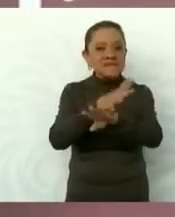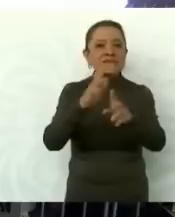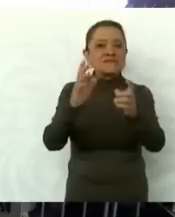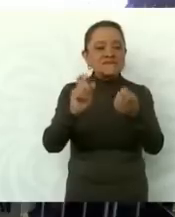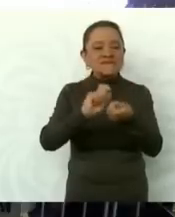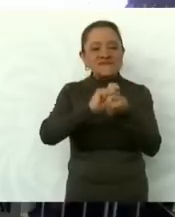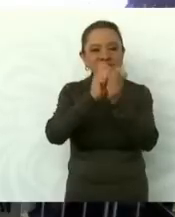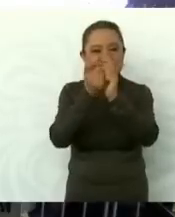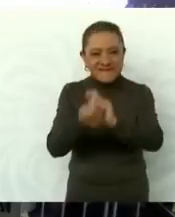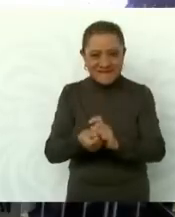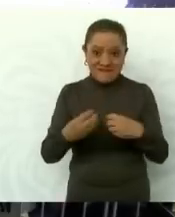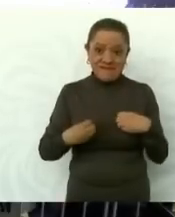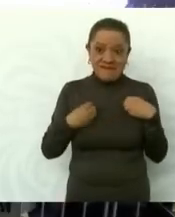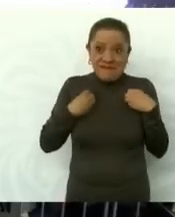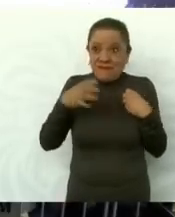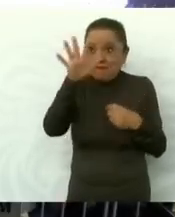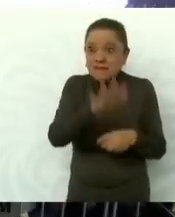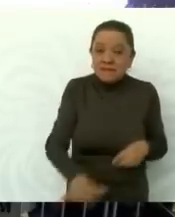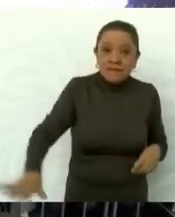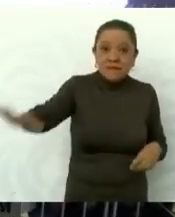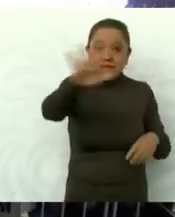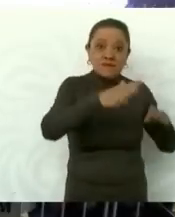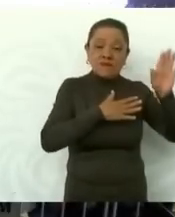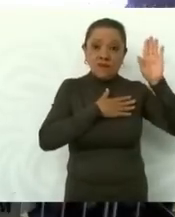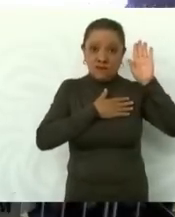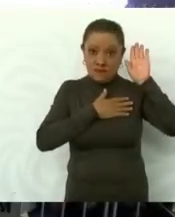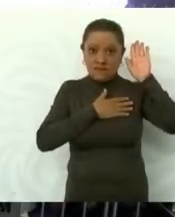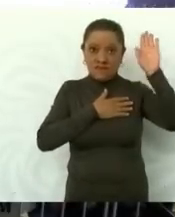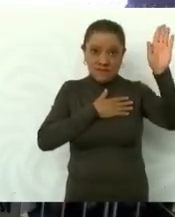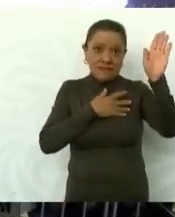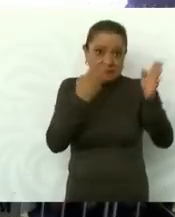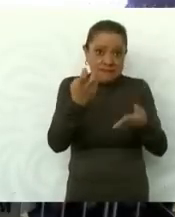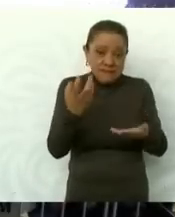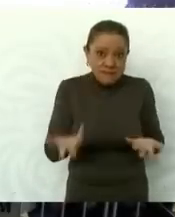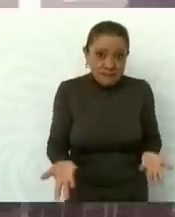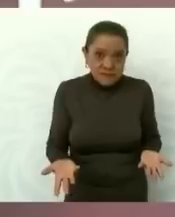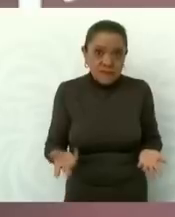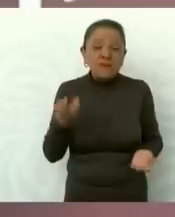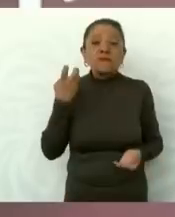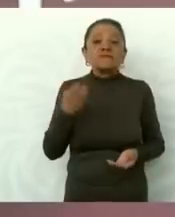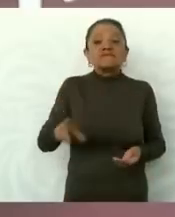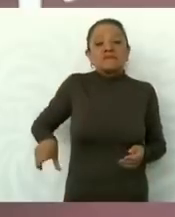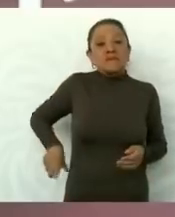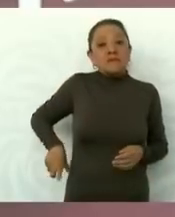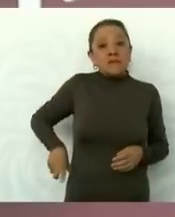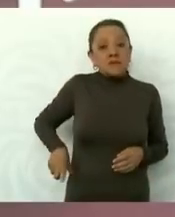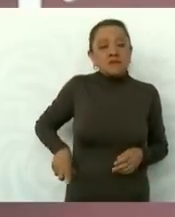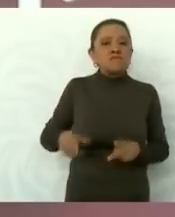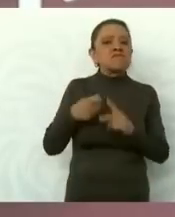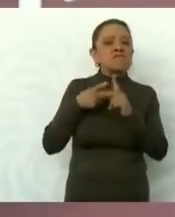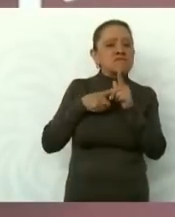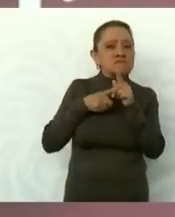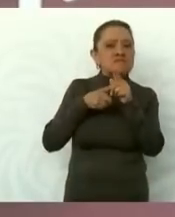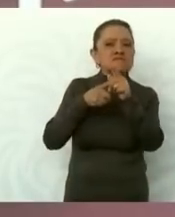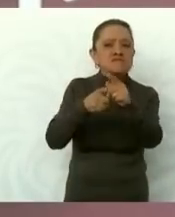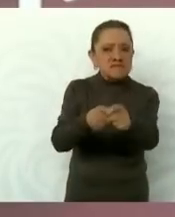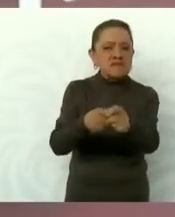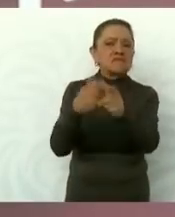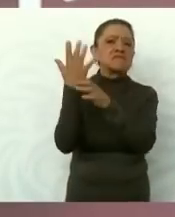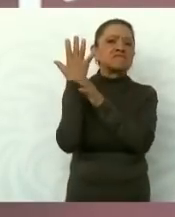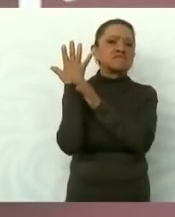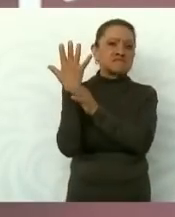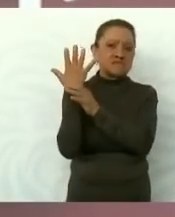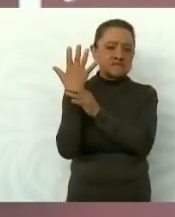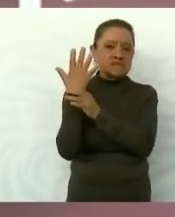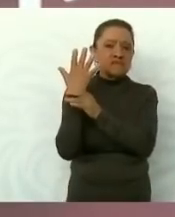Porque a eso nos comprometimos. Y nuestro gobierno va a seguir con el principio de por el bien